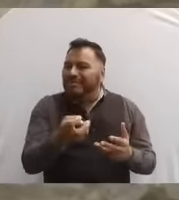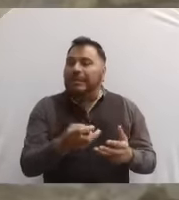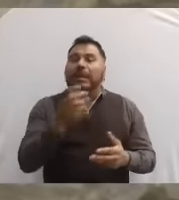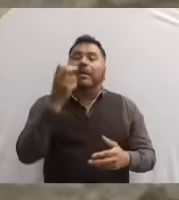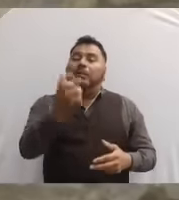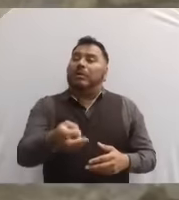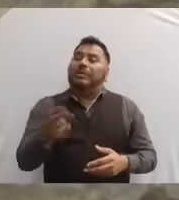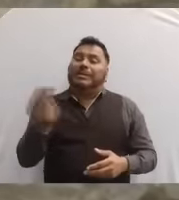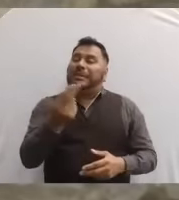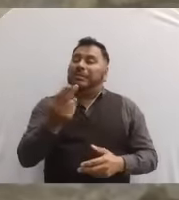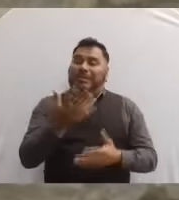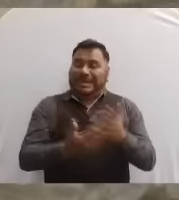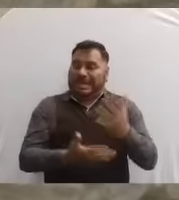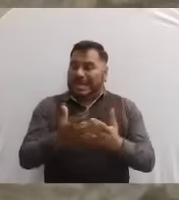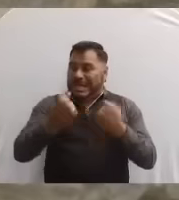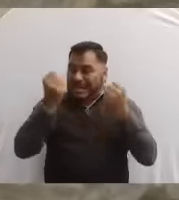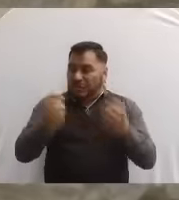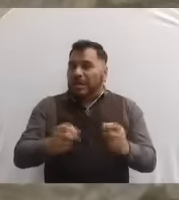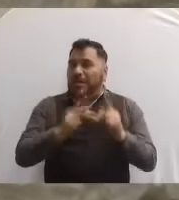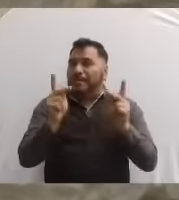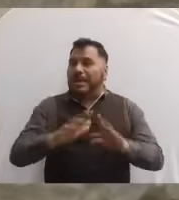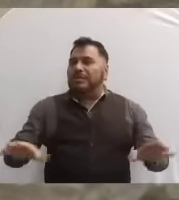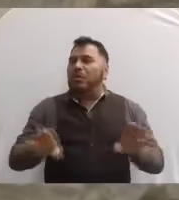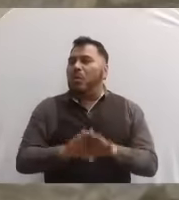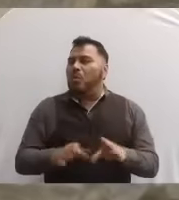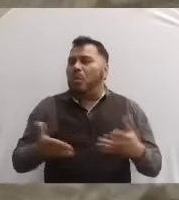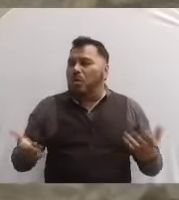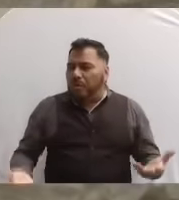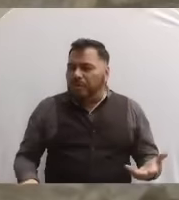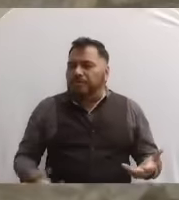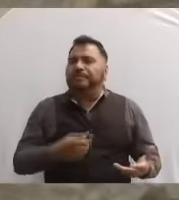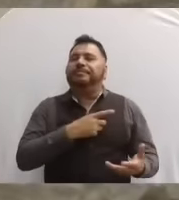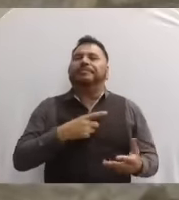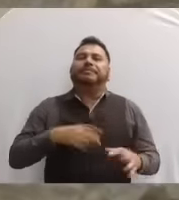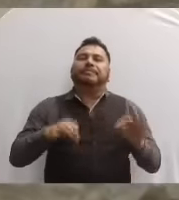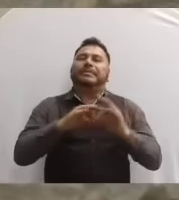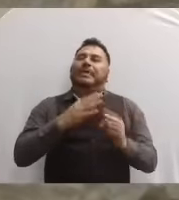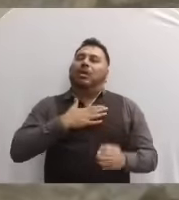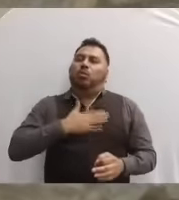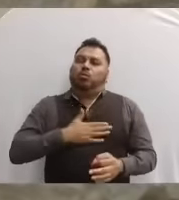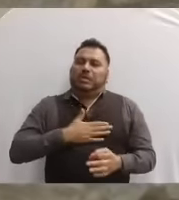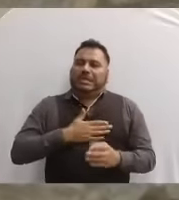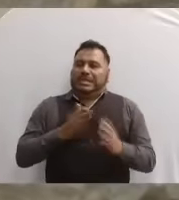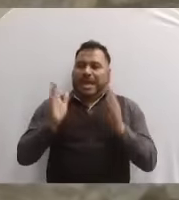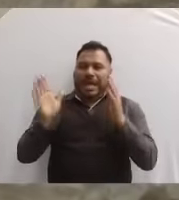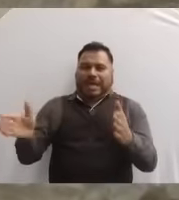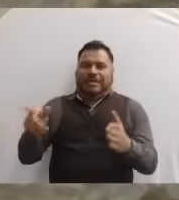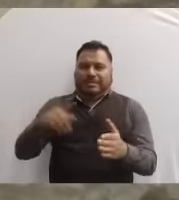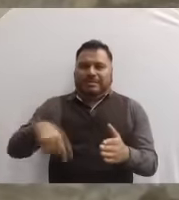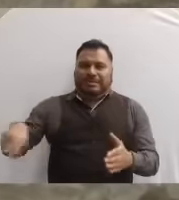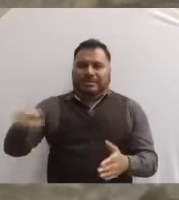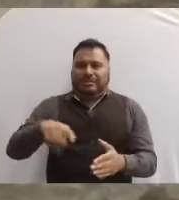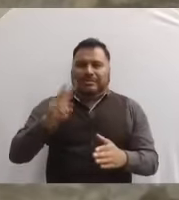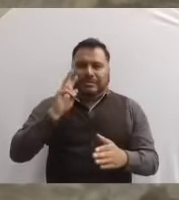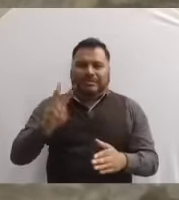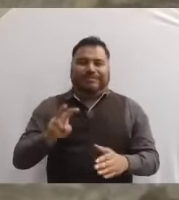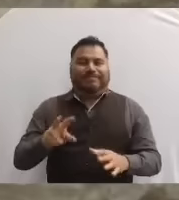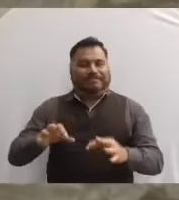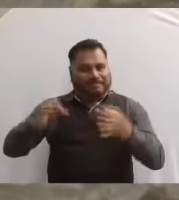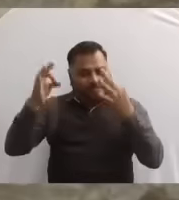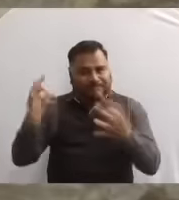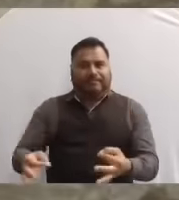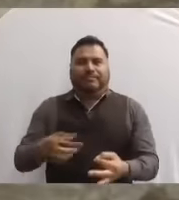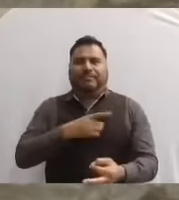de la seguridad y la paz tiene que ver con la justicia. La justicia en